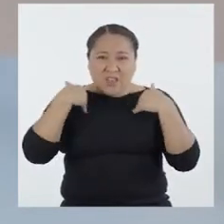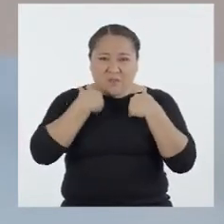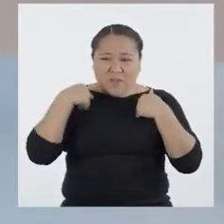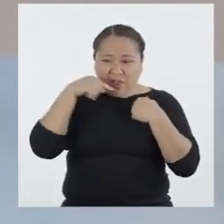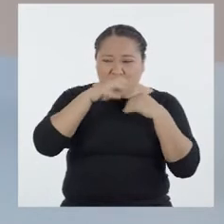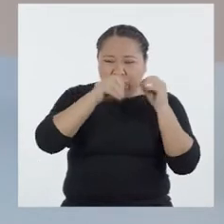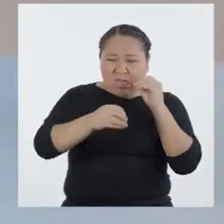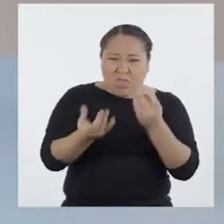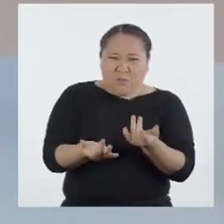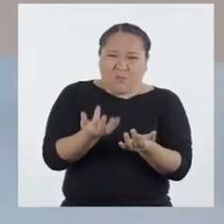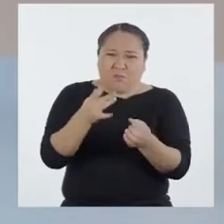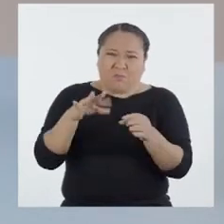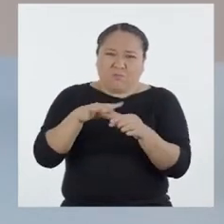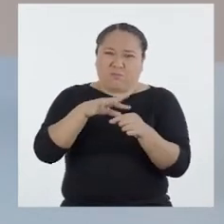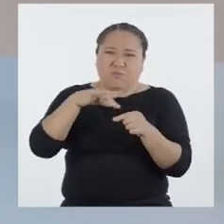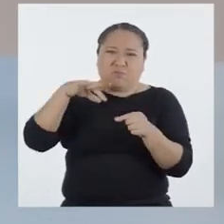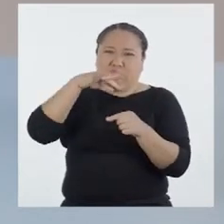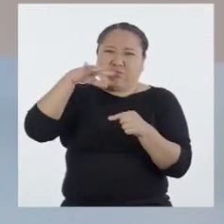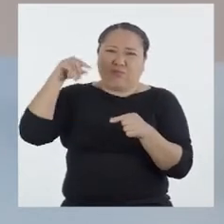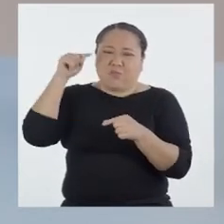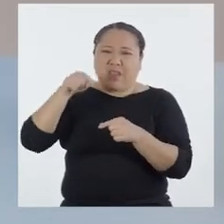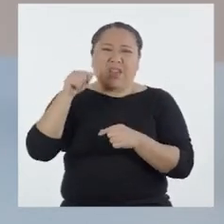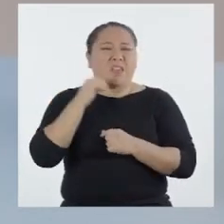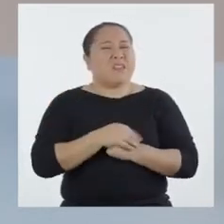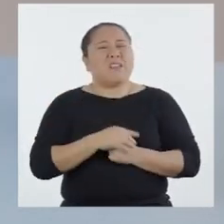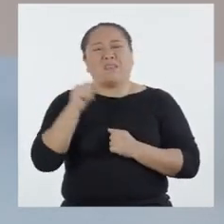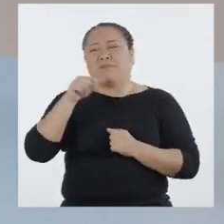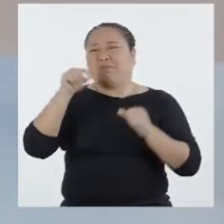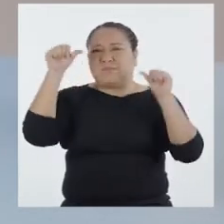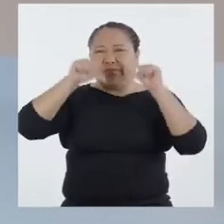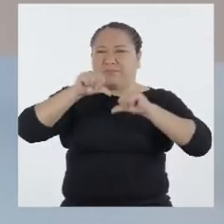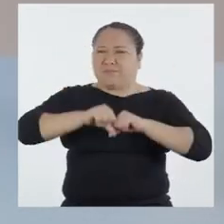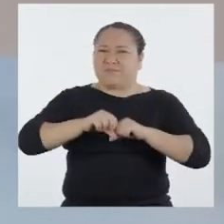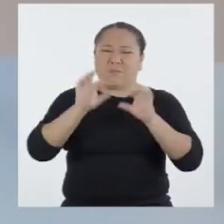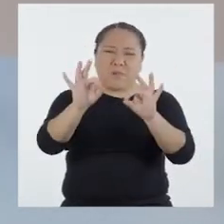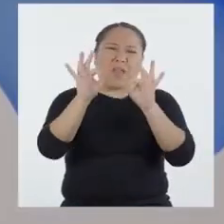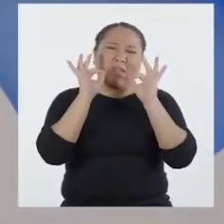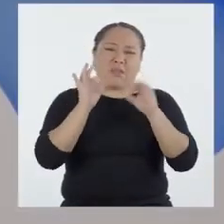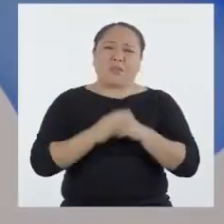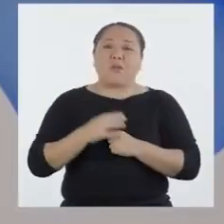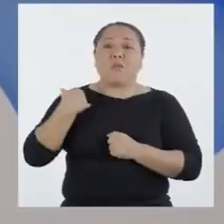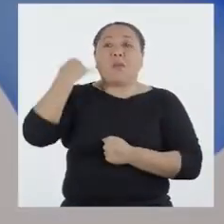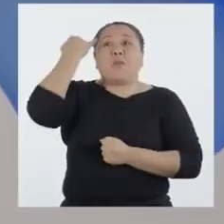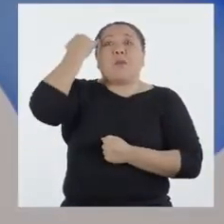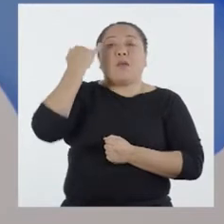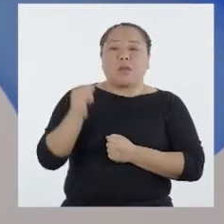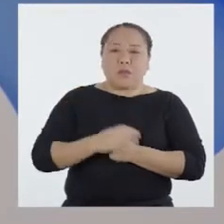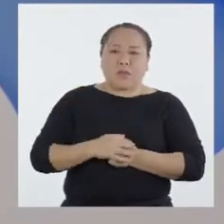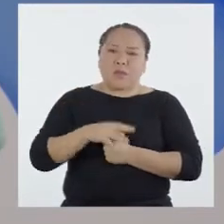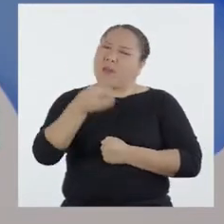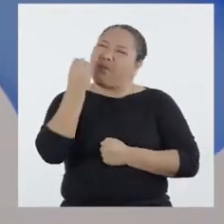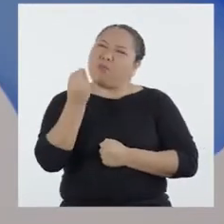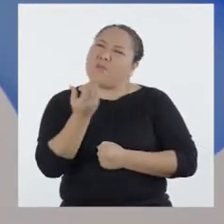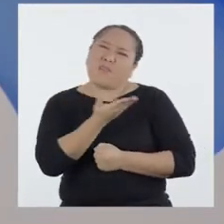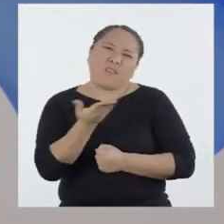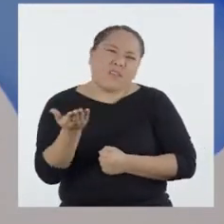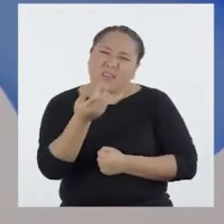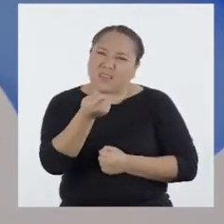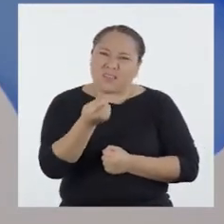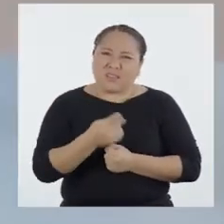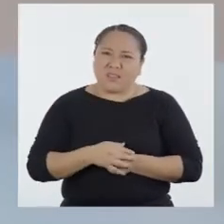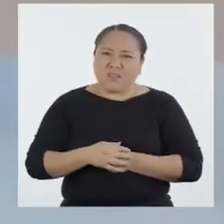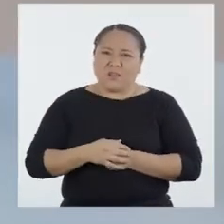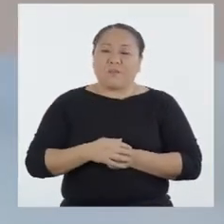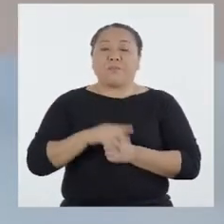animales, lo que se llama biomasa, es muy peligroso. ¡Me imagino! ¿Y por qué se da